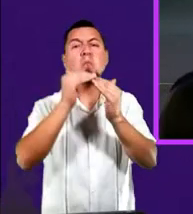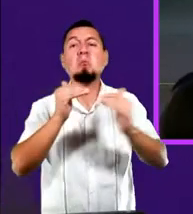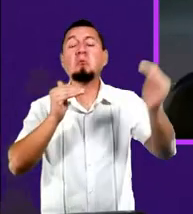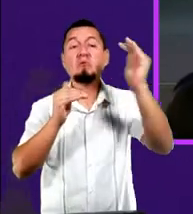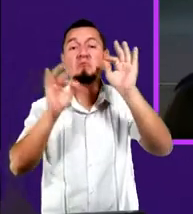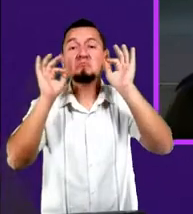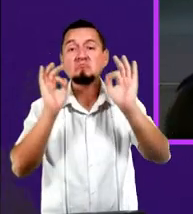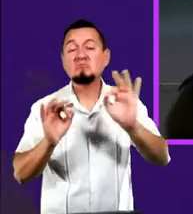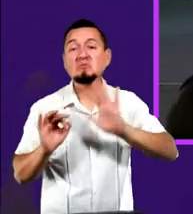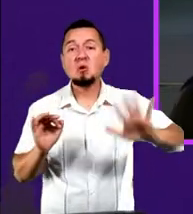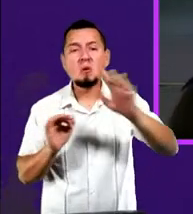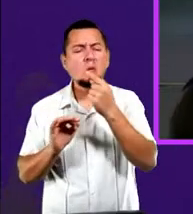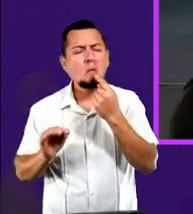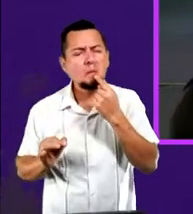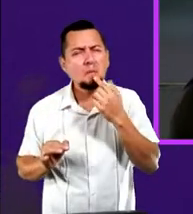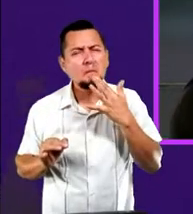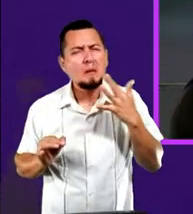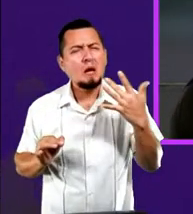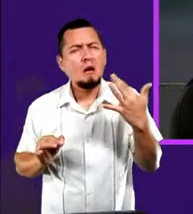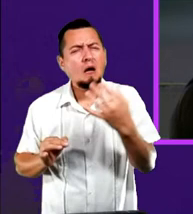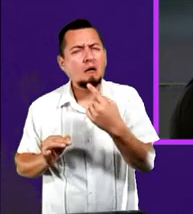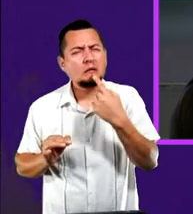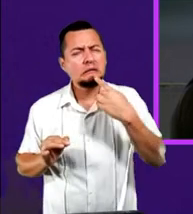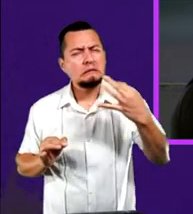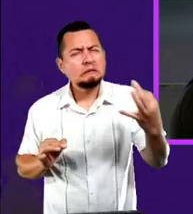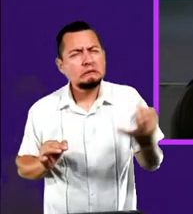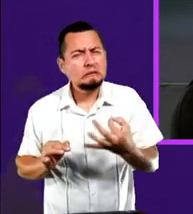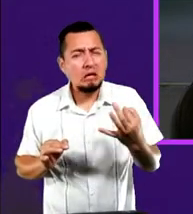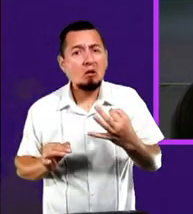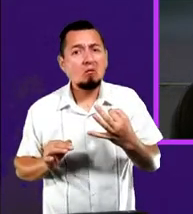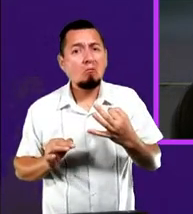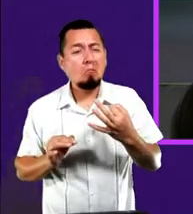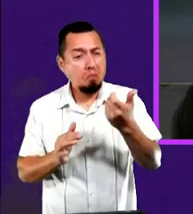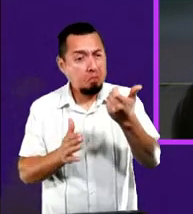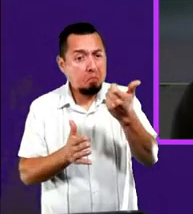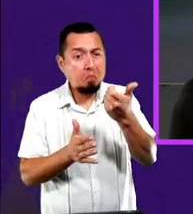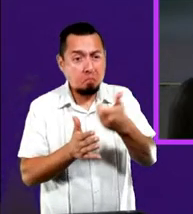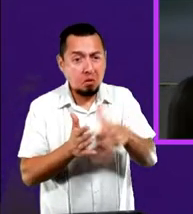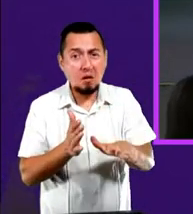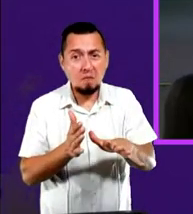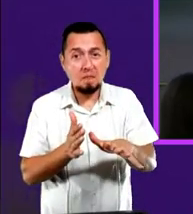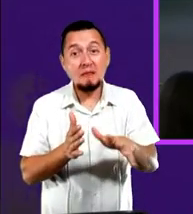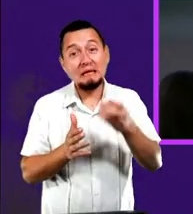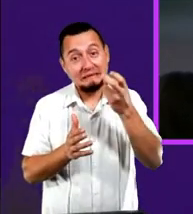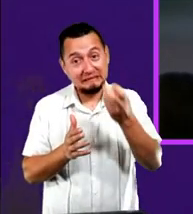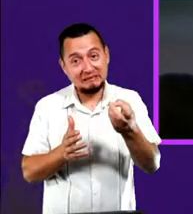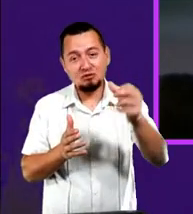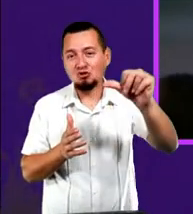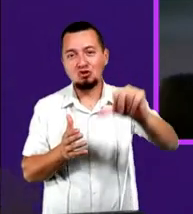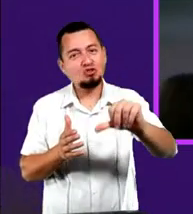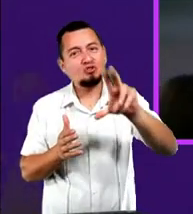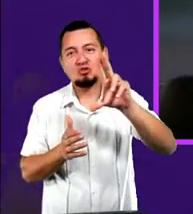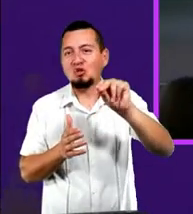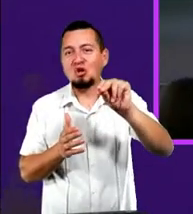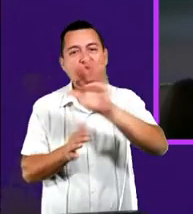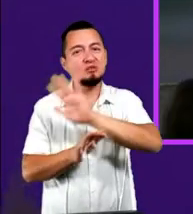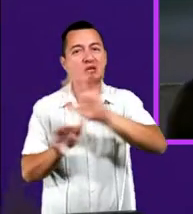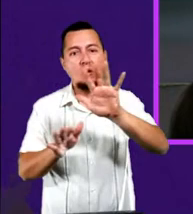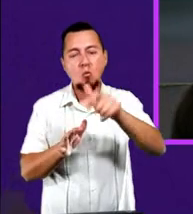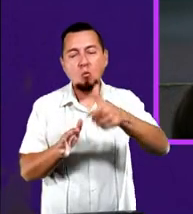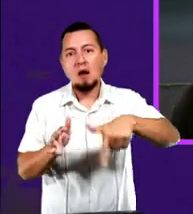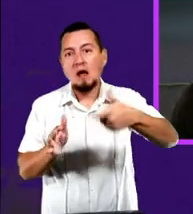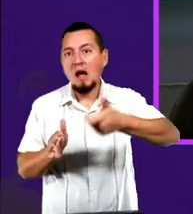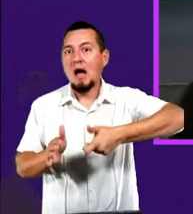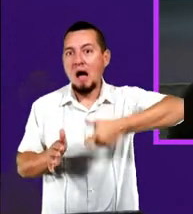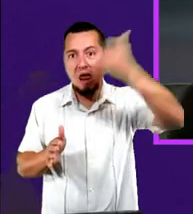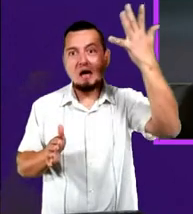paladar, es barato, tal vez ese ya no se cumplió, y dice él, no hace daño, ha de